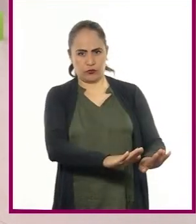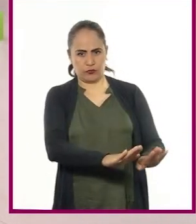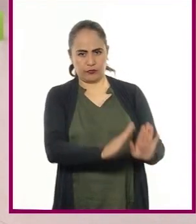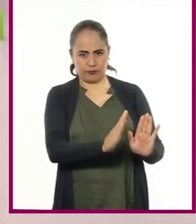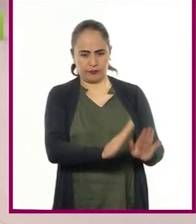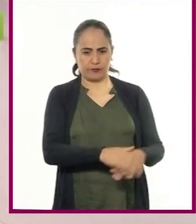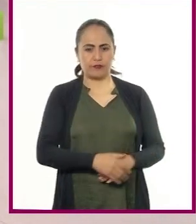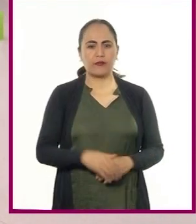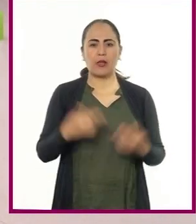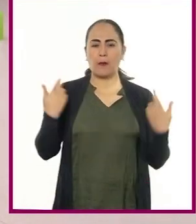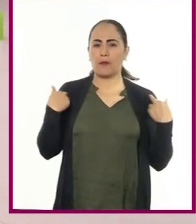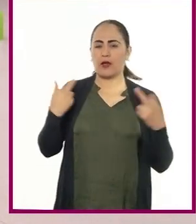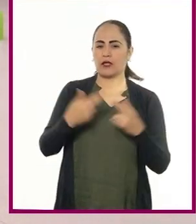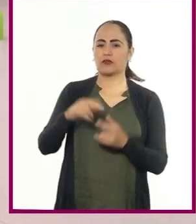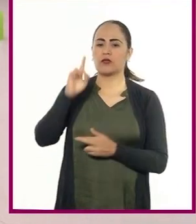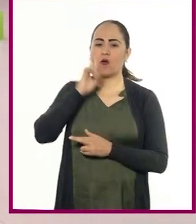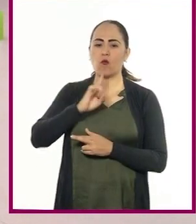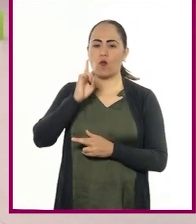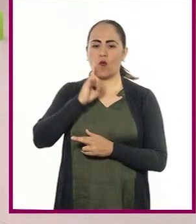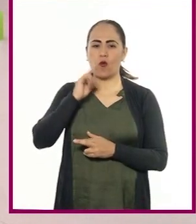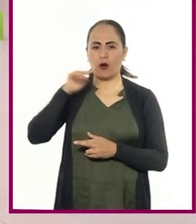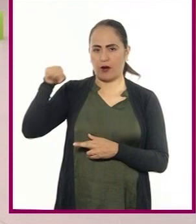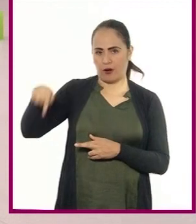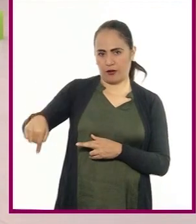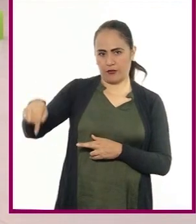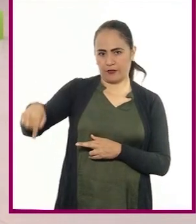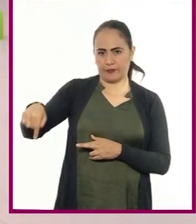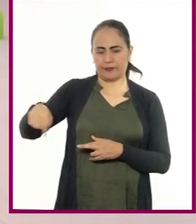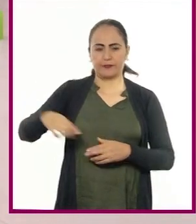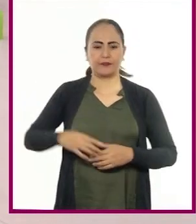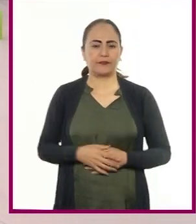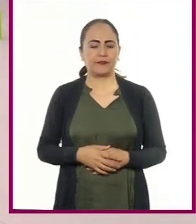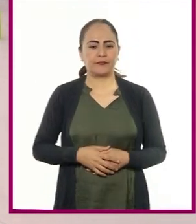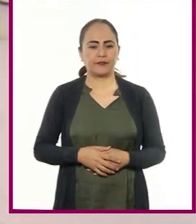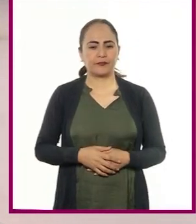Perfecto. Maestra, usted va a estar de este lado. Bien.